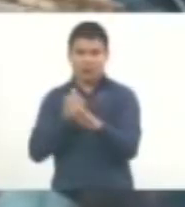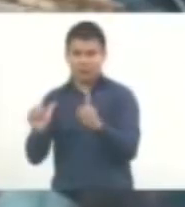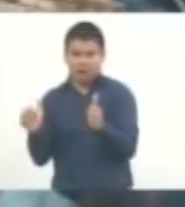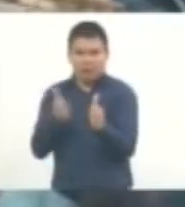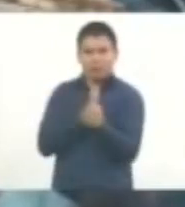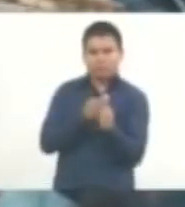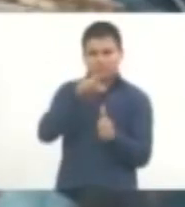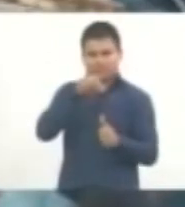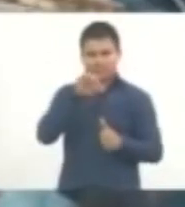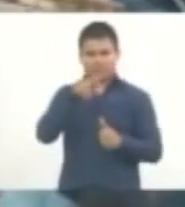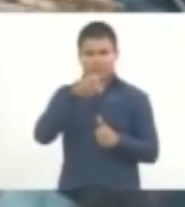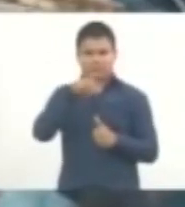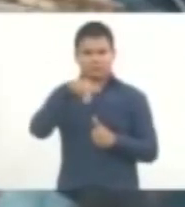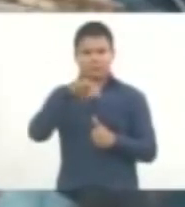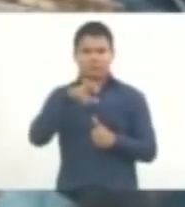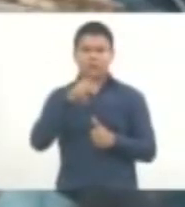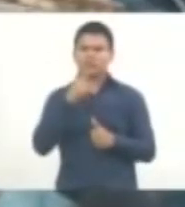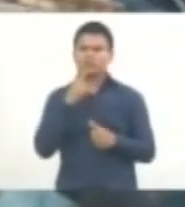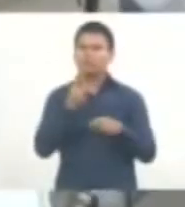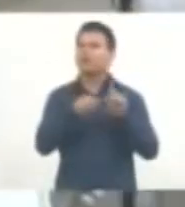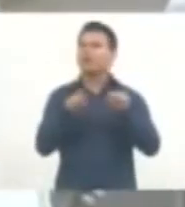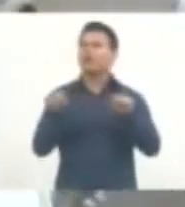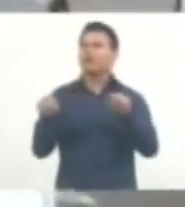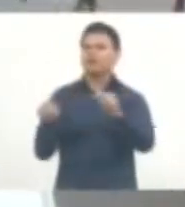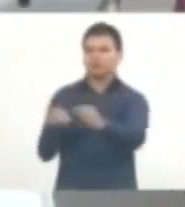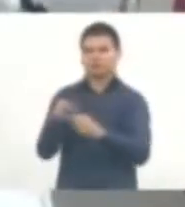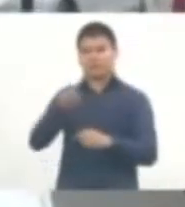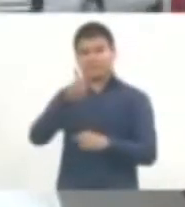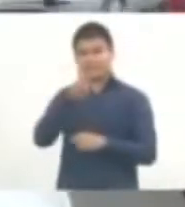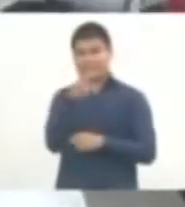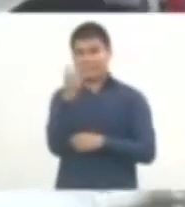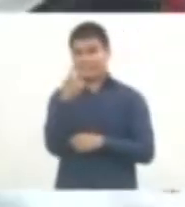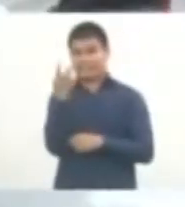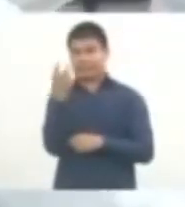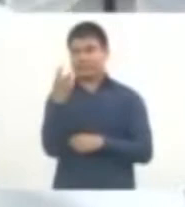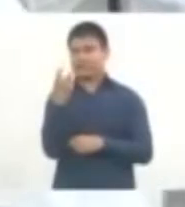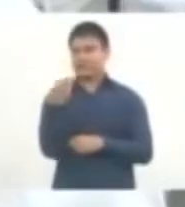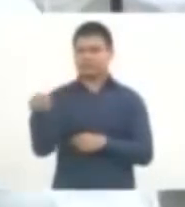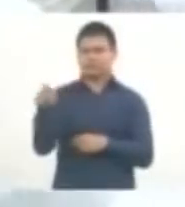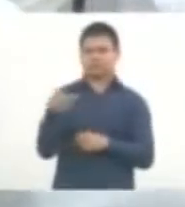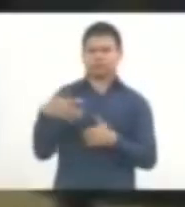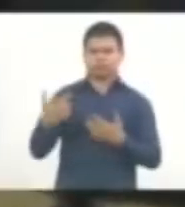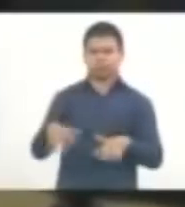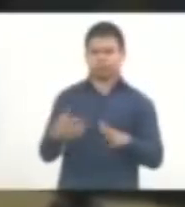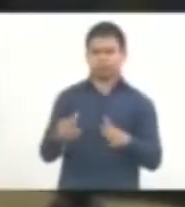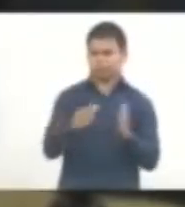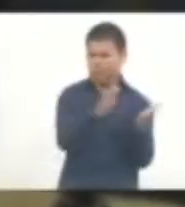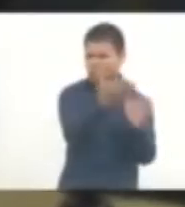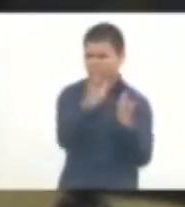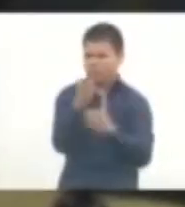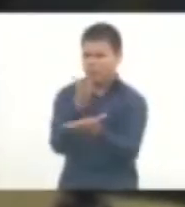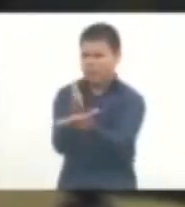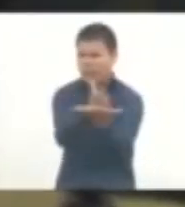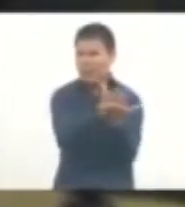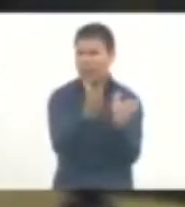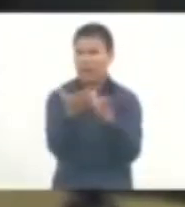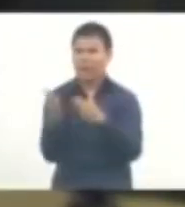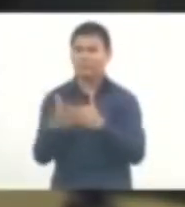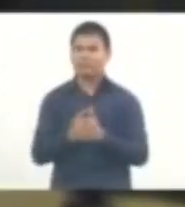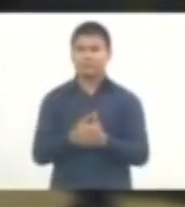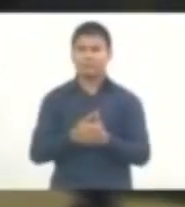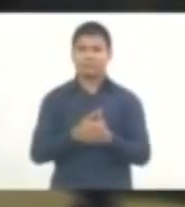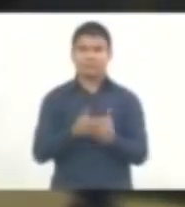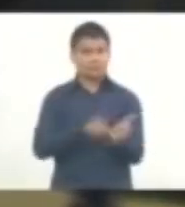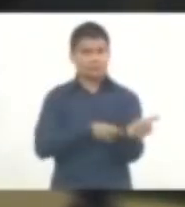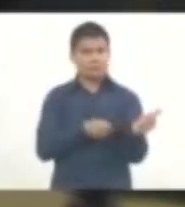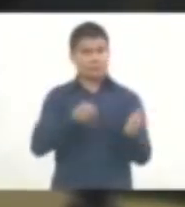fiscalía les atribuye más de 700 delitos, la mayoría de estos homicidios en la región Caribe. A los Borre Barreto, la Fiscalía 48 de